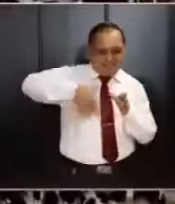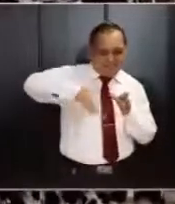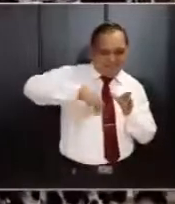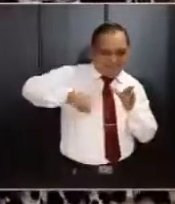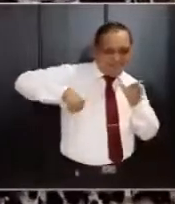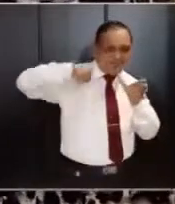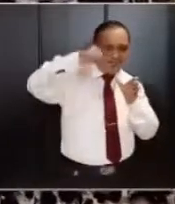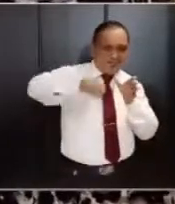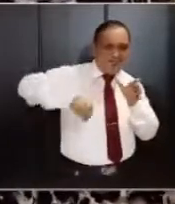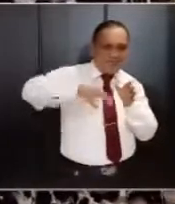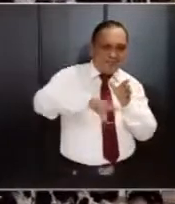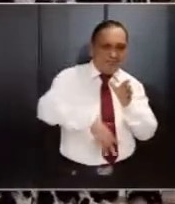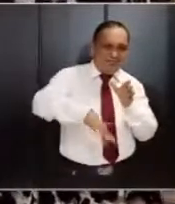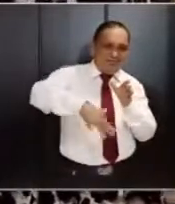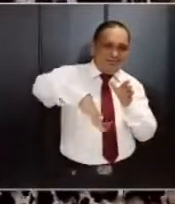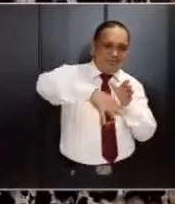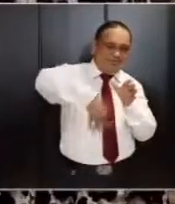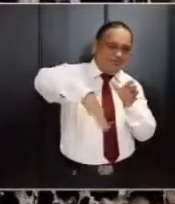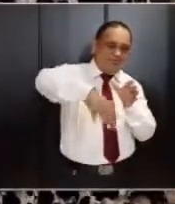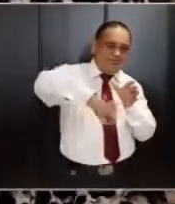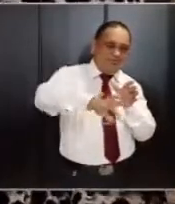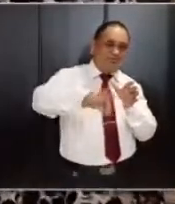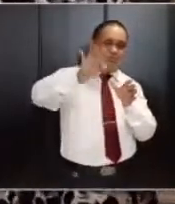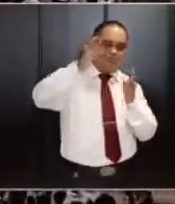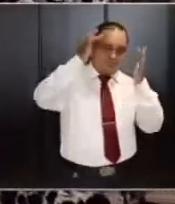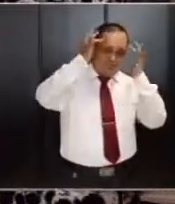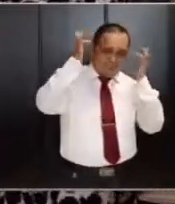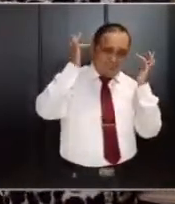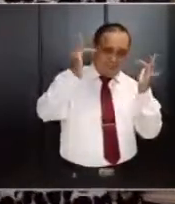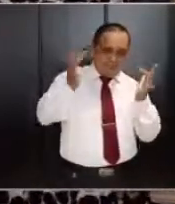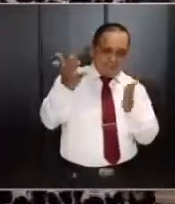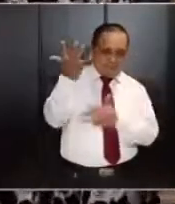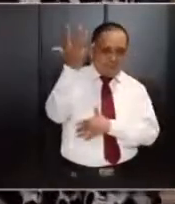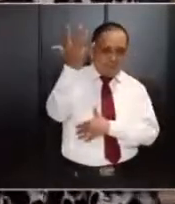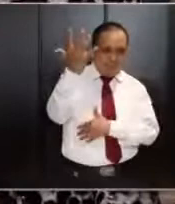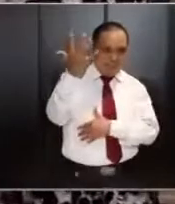uno, mi vida. Esta sí se ve manita bien santa, ¿eh?